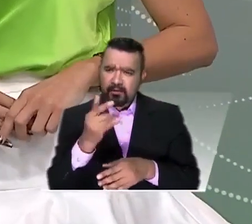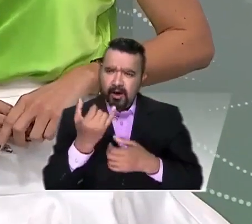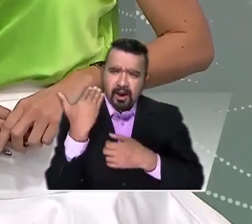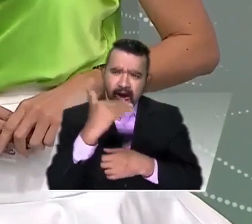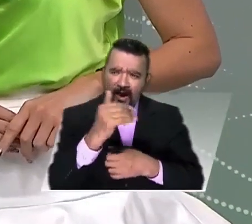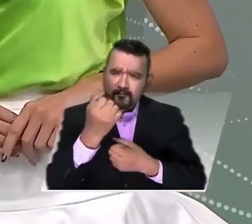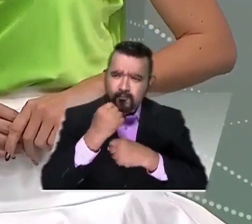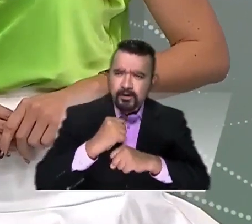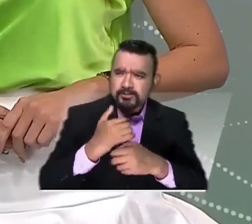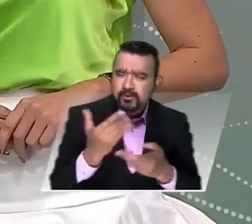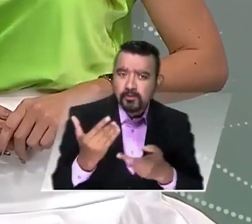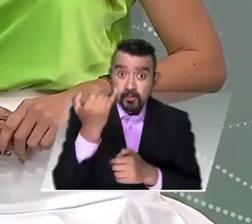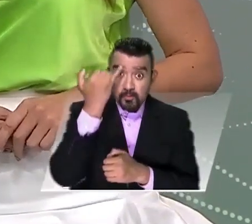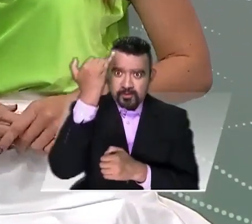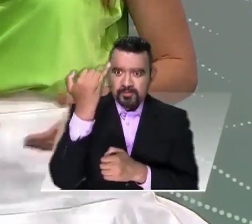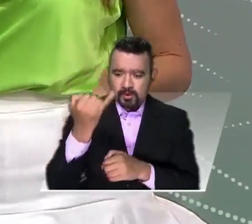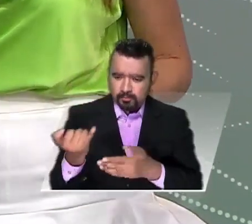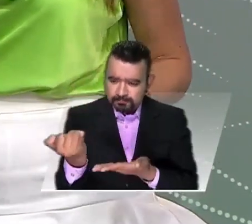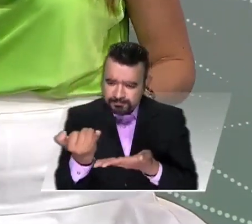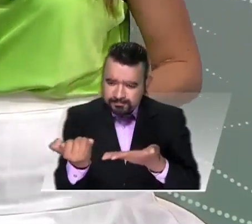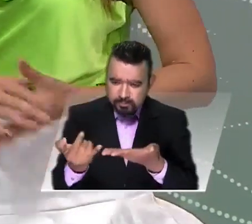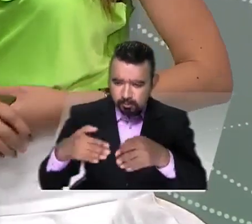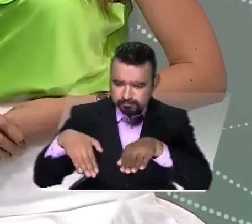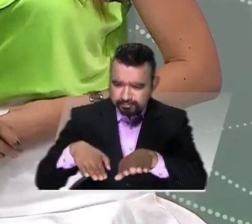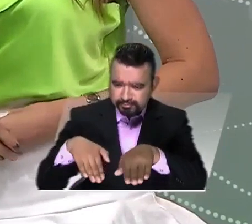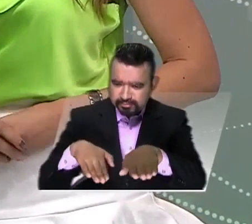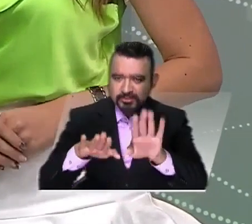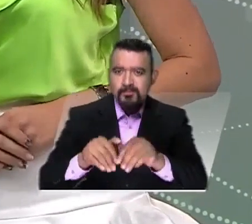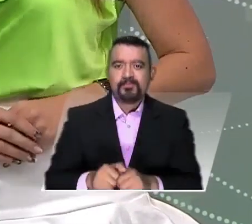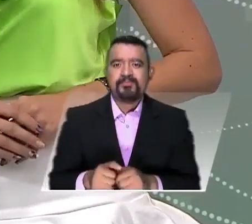mujeres en la sociedad. Y con esta información nos despedimos de